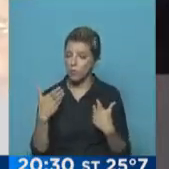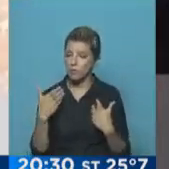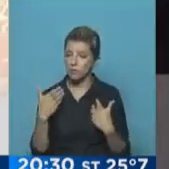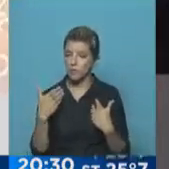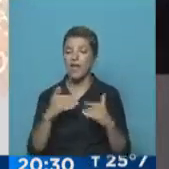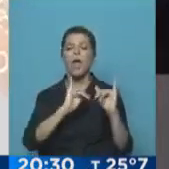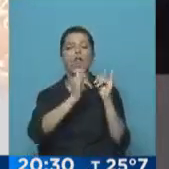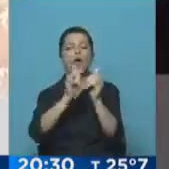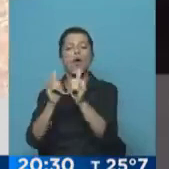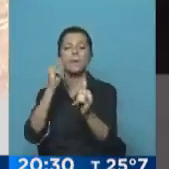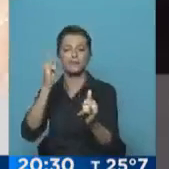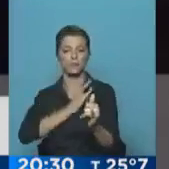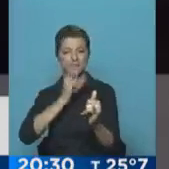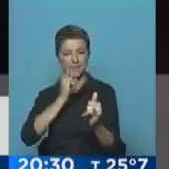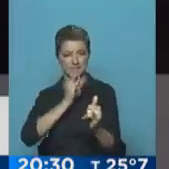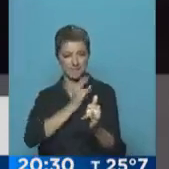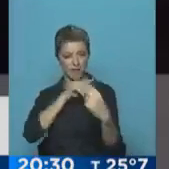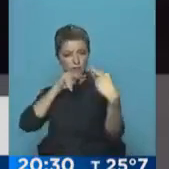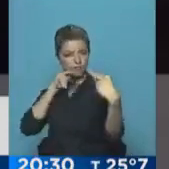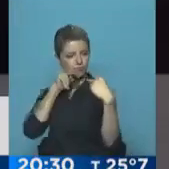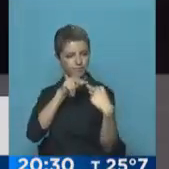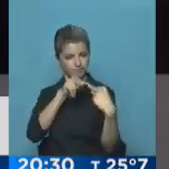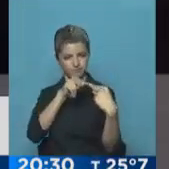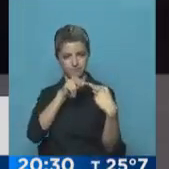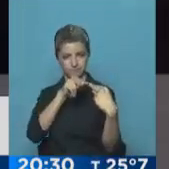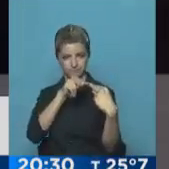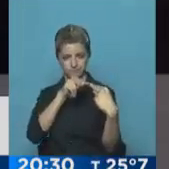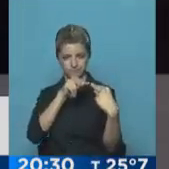de los jóvenes universitarios,